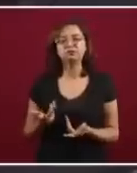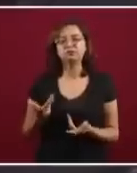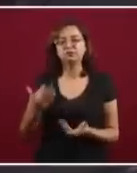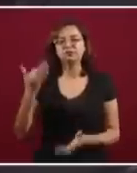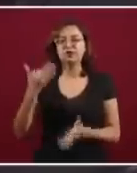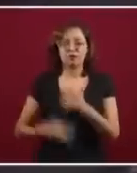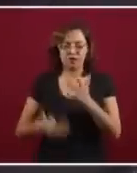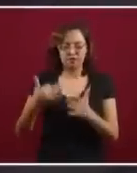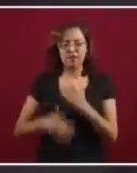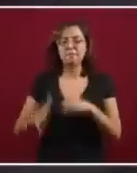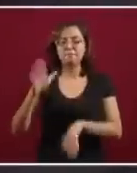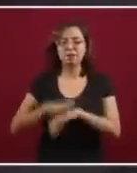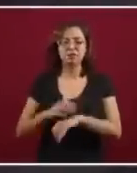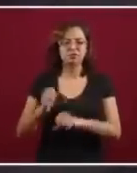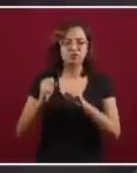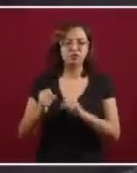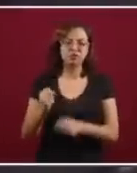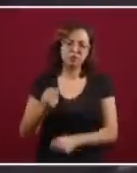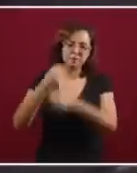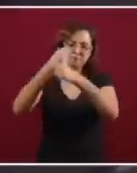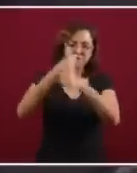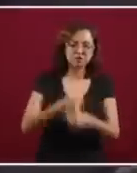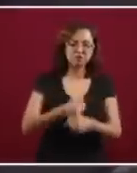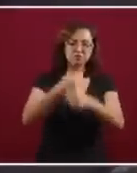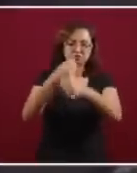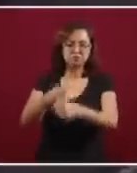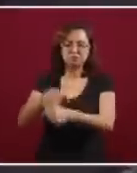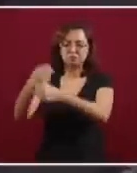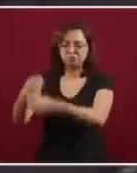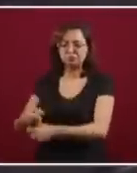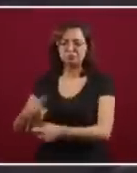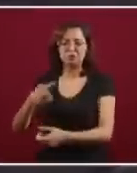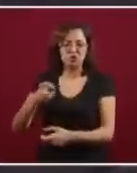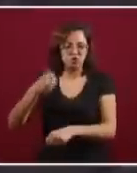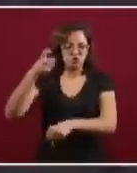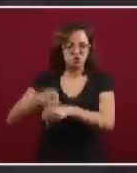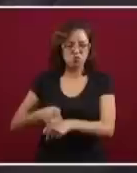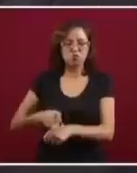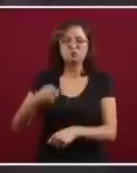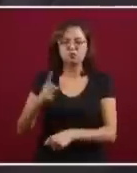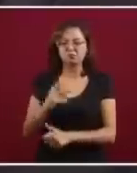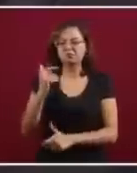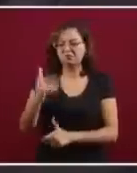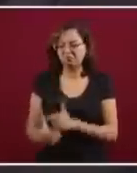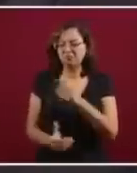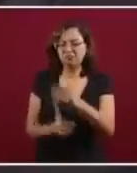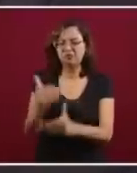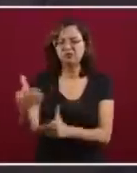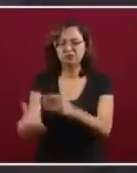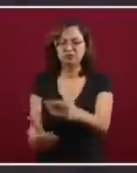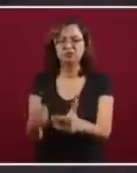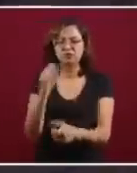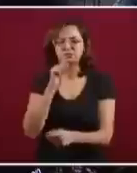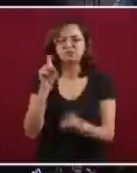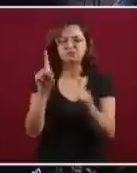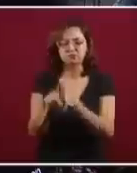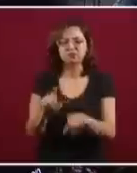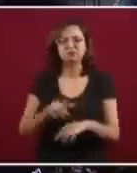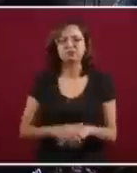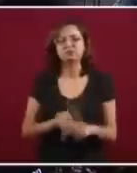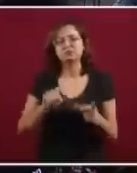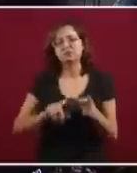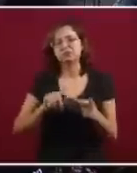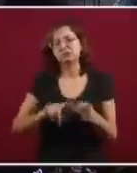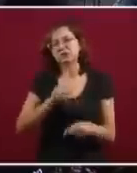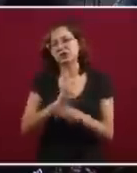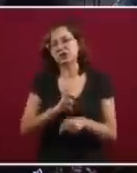compactación el terreno pero se va avanzando bastante entonces vamos a estar también aquí consigo una pregunta